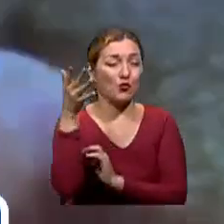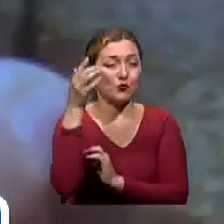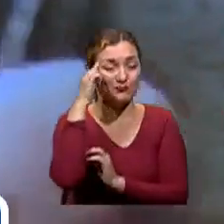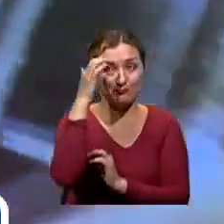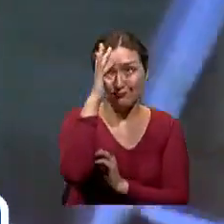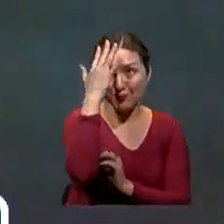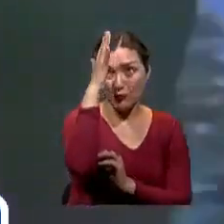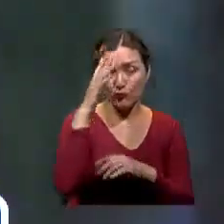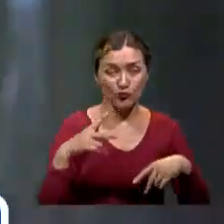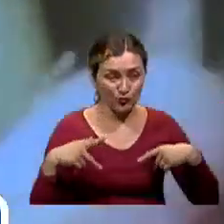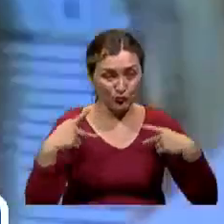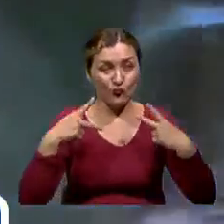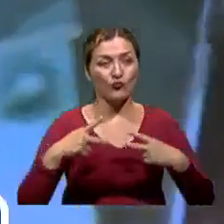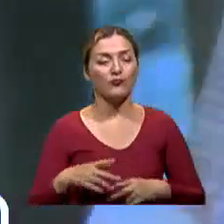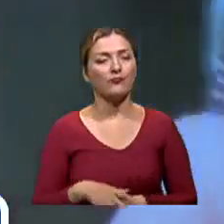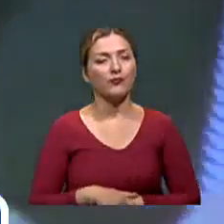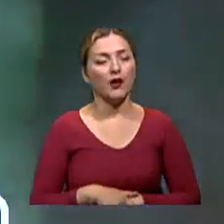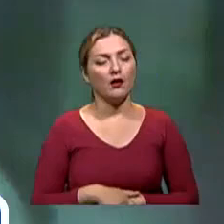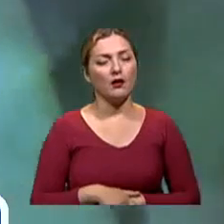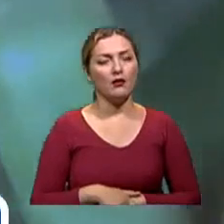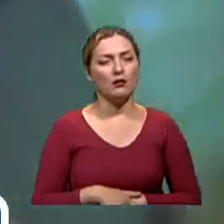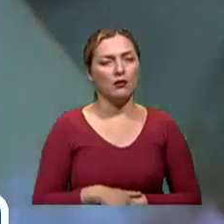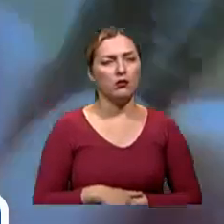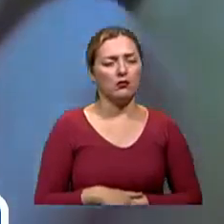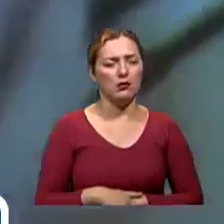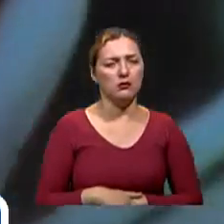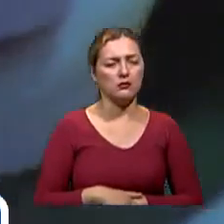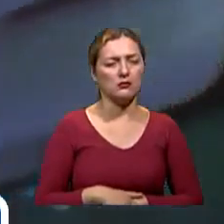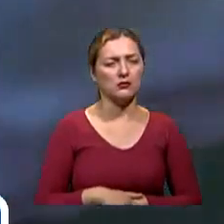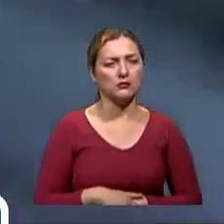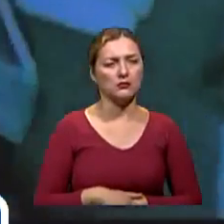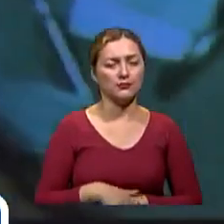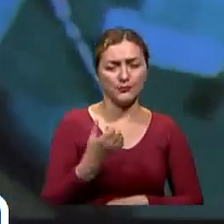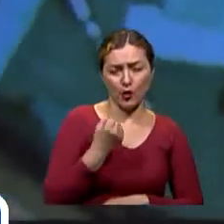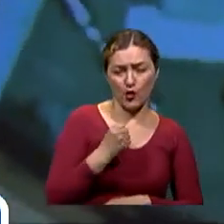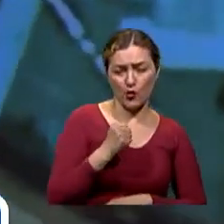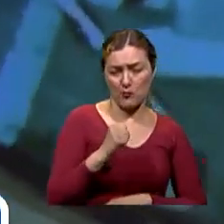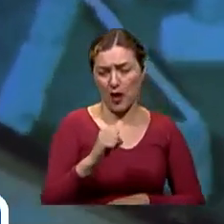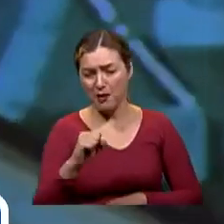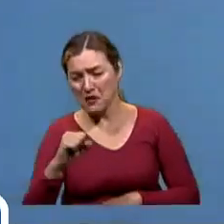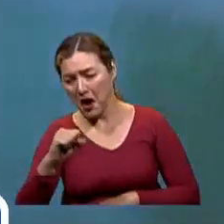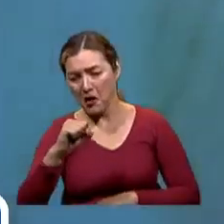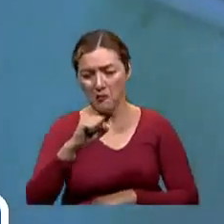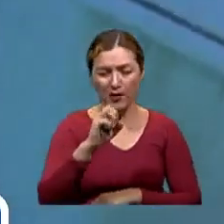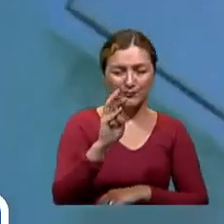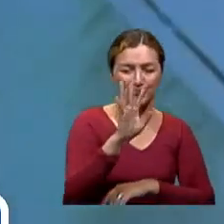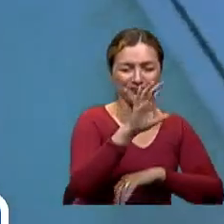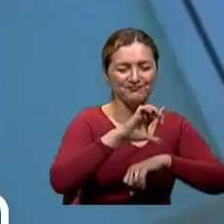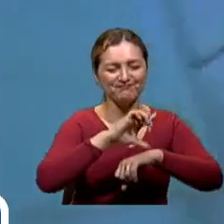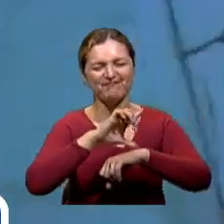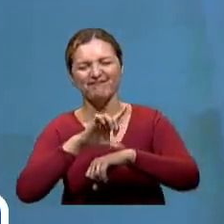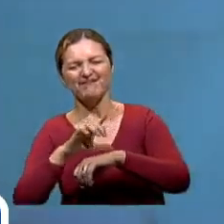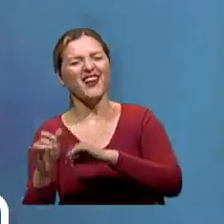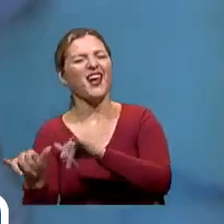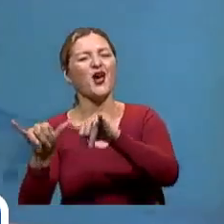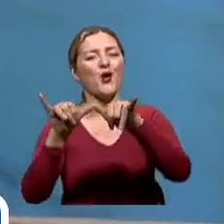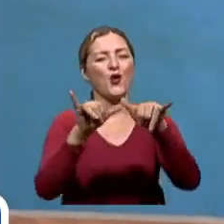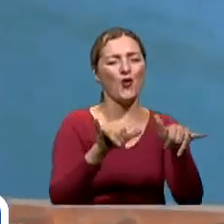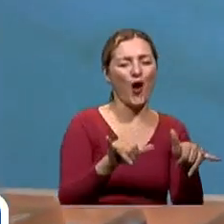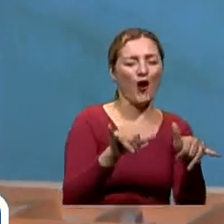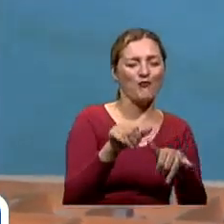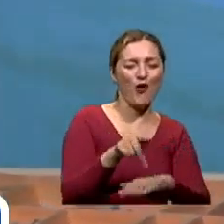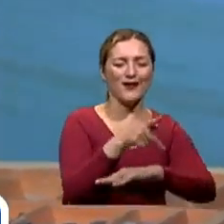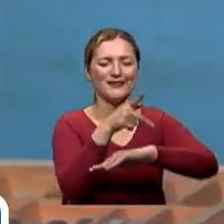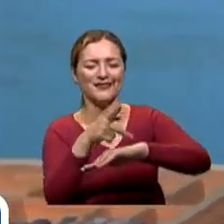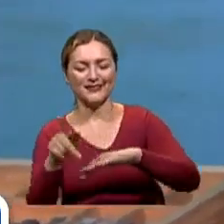maestras en nuestras vidas. Por aquí me estaban contando que será un viaje de 65 minutos por poesía, teatro, documental, y que va a